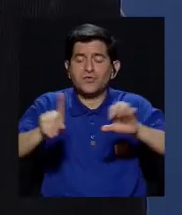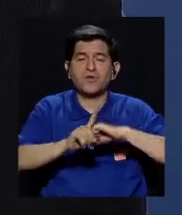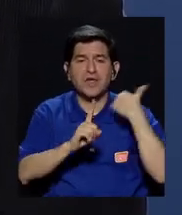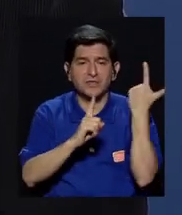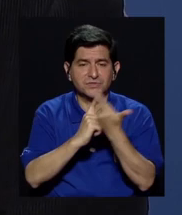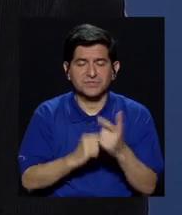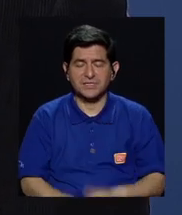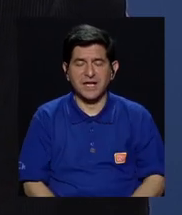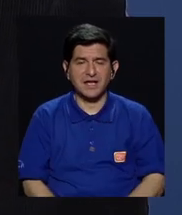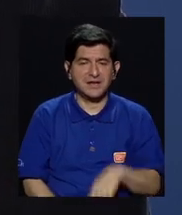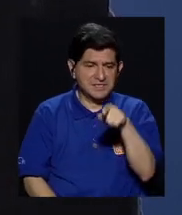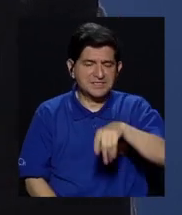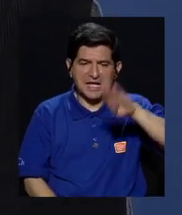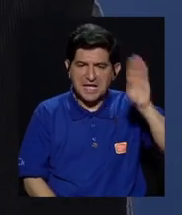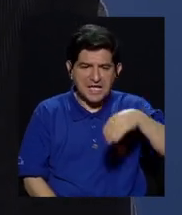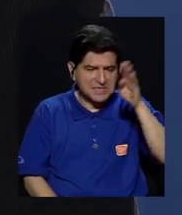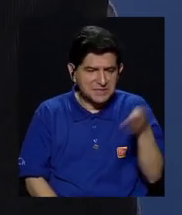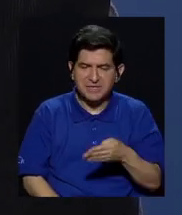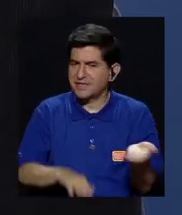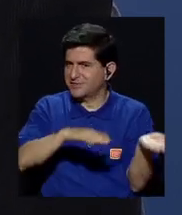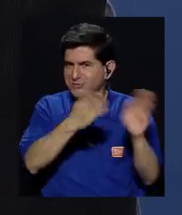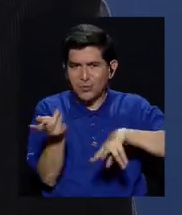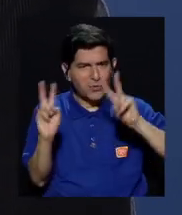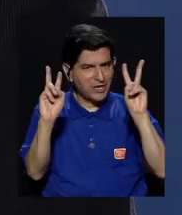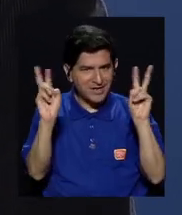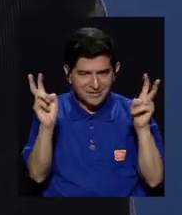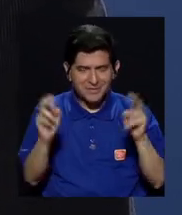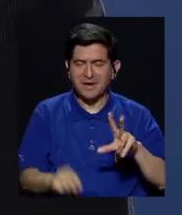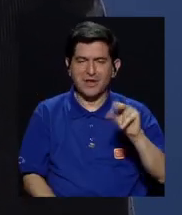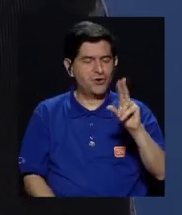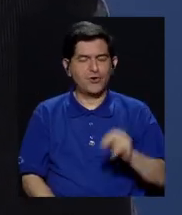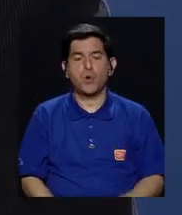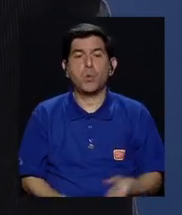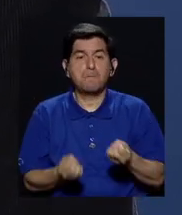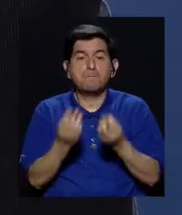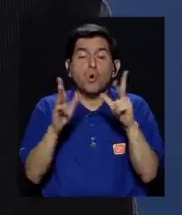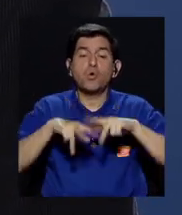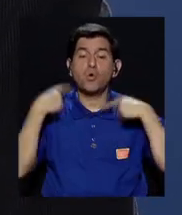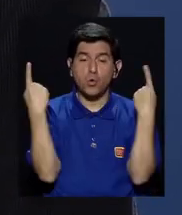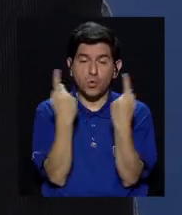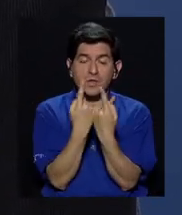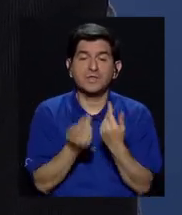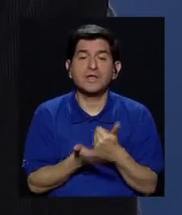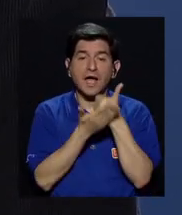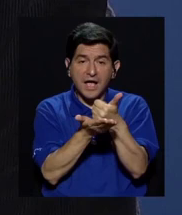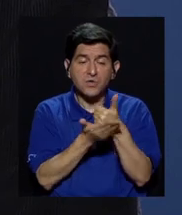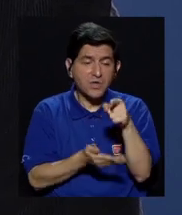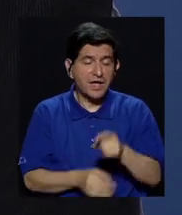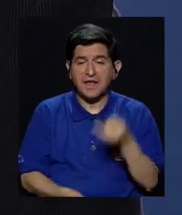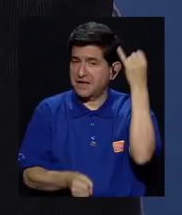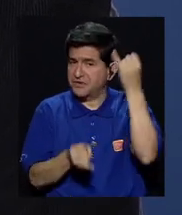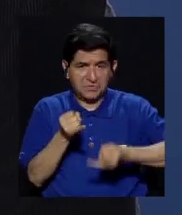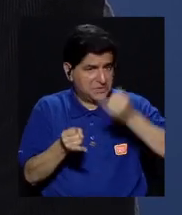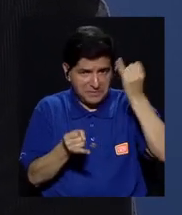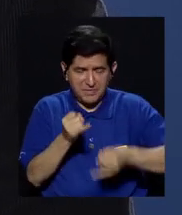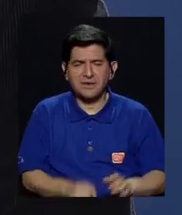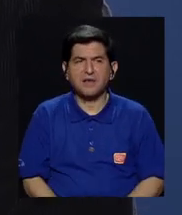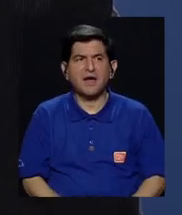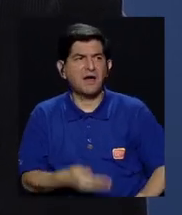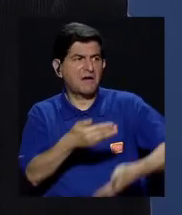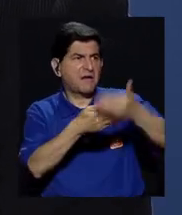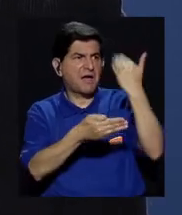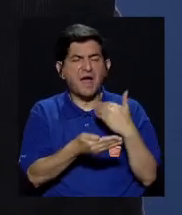de redes sociales no dejaron que el cementazo muriera y paralelamente el multipartidismo también ayudó a que no muriera en épocas pasadas